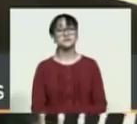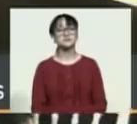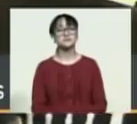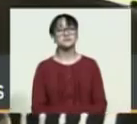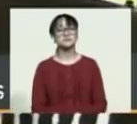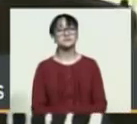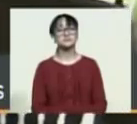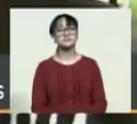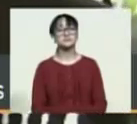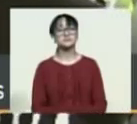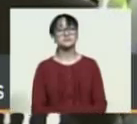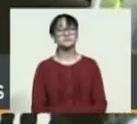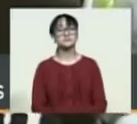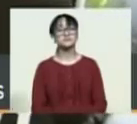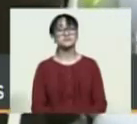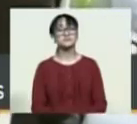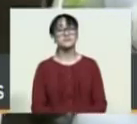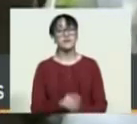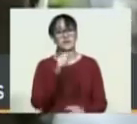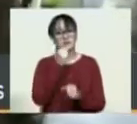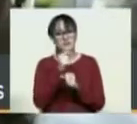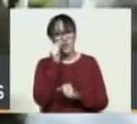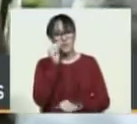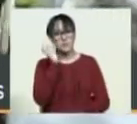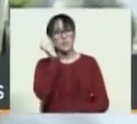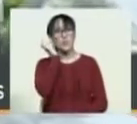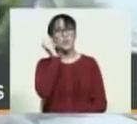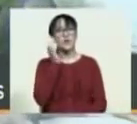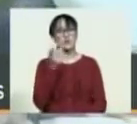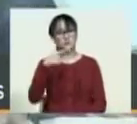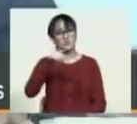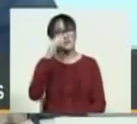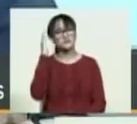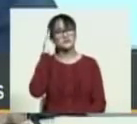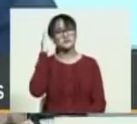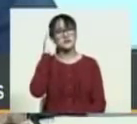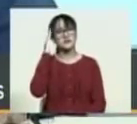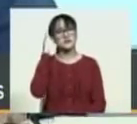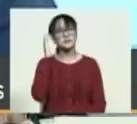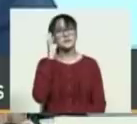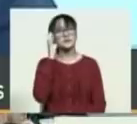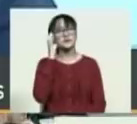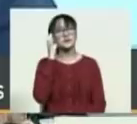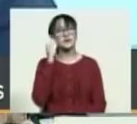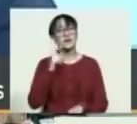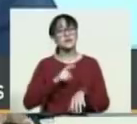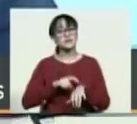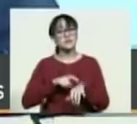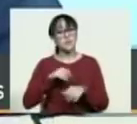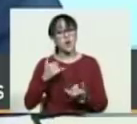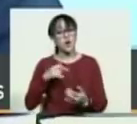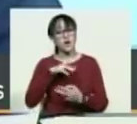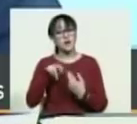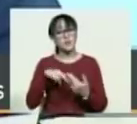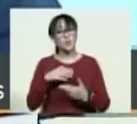Compatriotas trabajadores, trabajadoras, como saben ustedes, en tiempos de